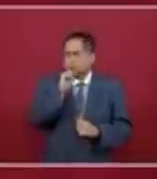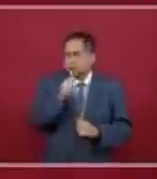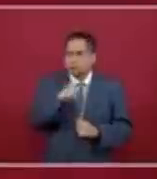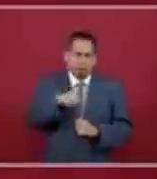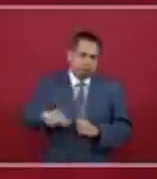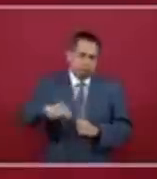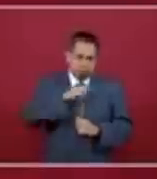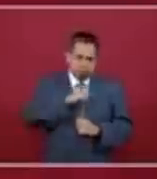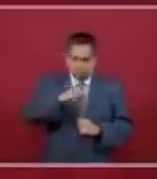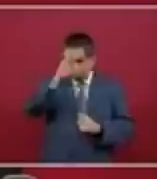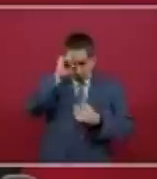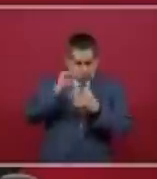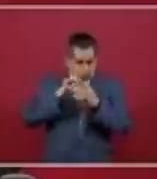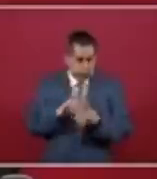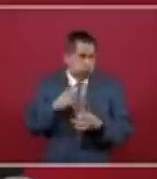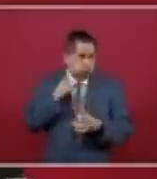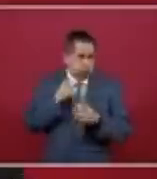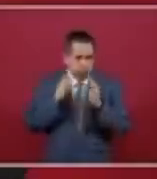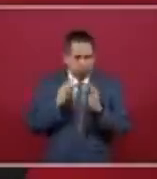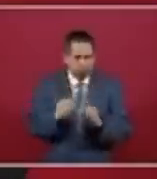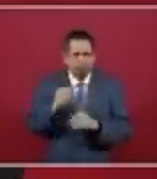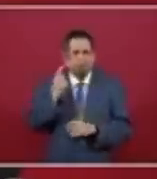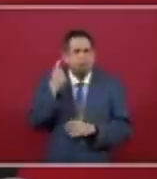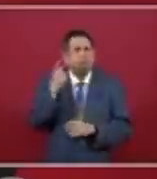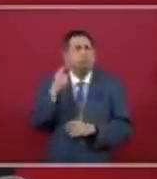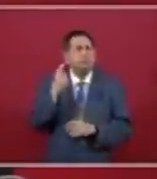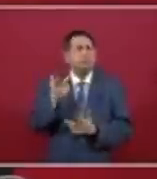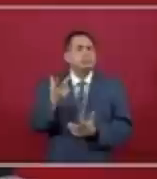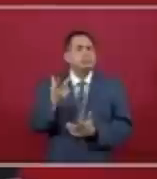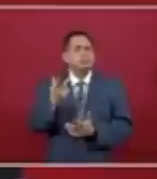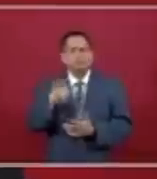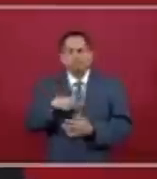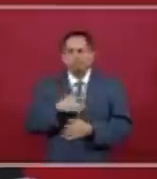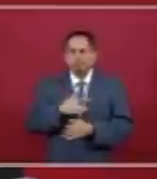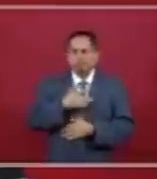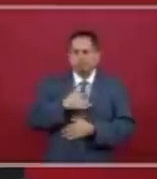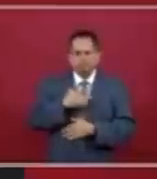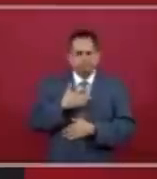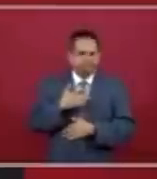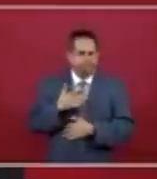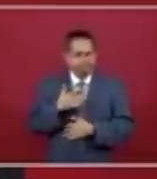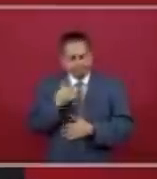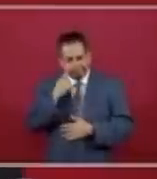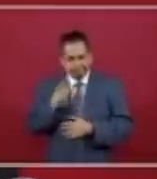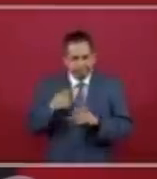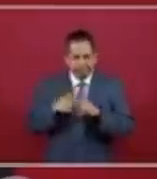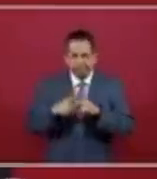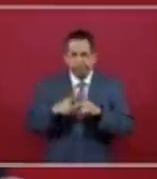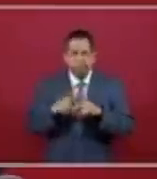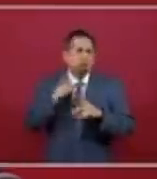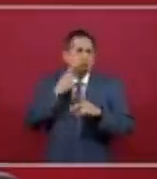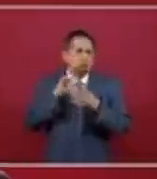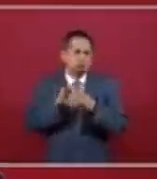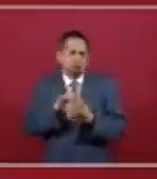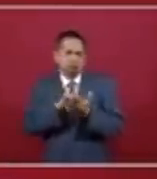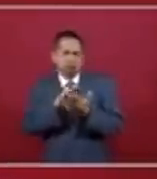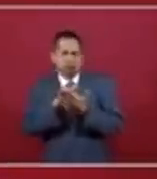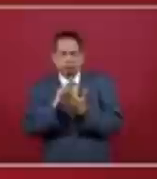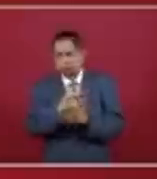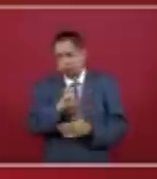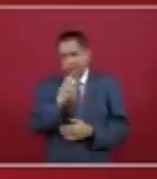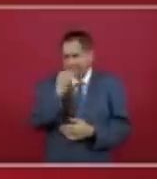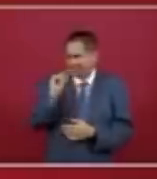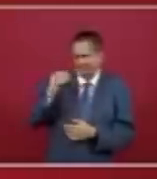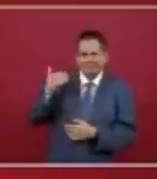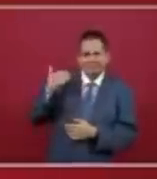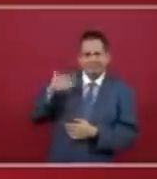acuerdan políticas generales a fin de concertadamente iniciar políticas. Esto es también muy